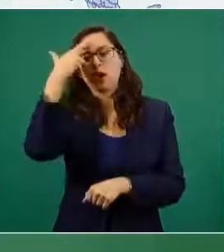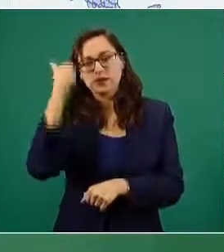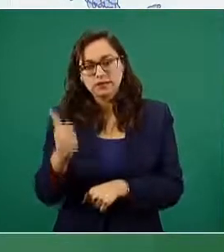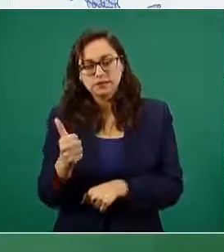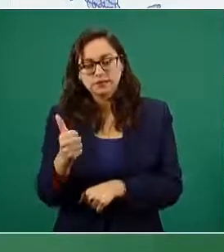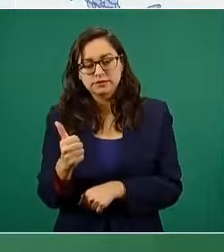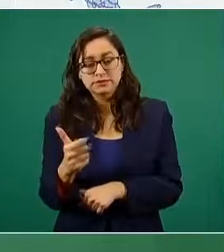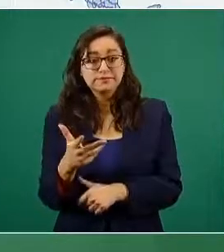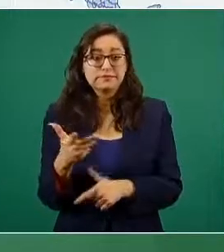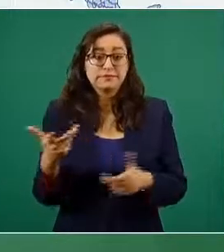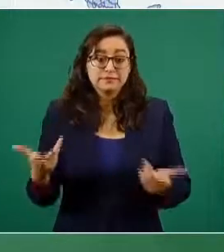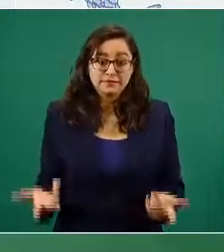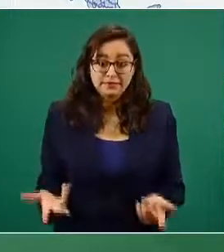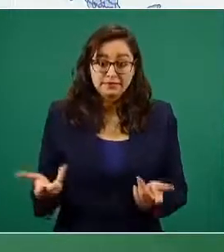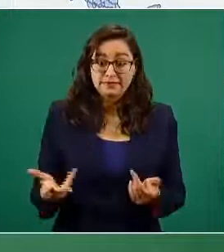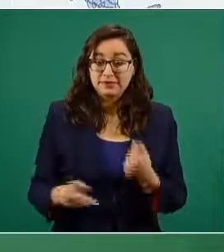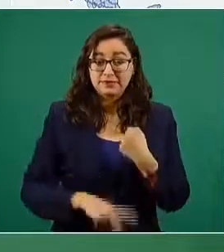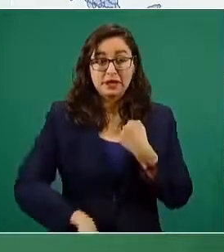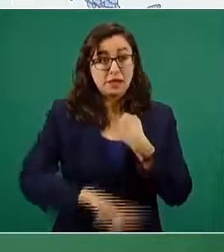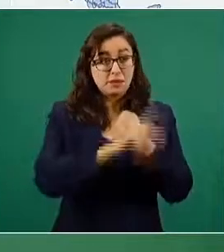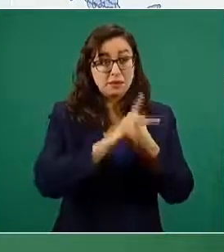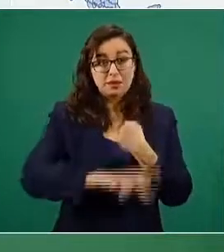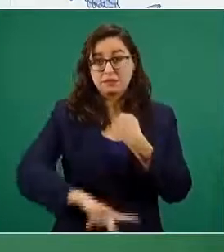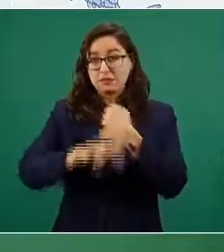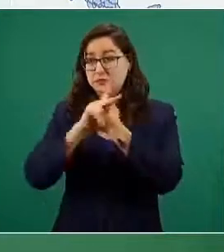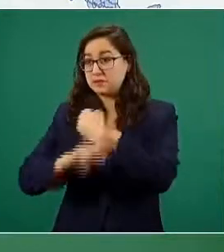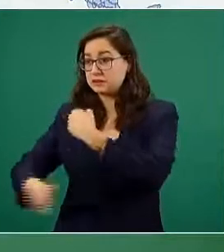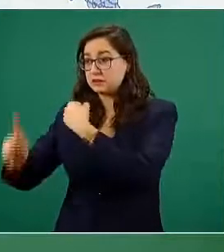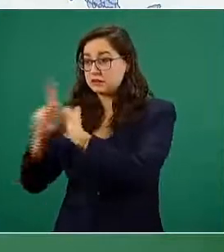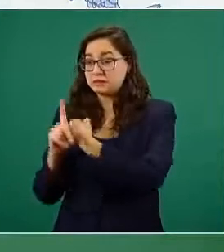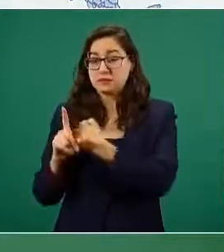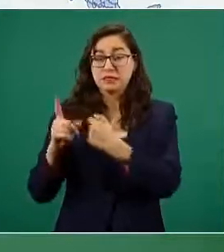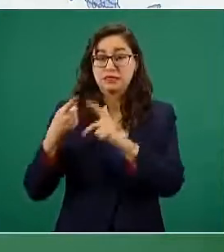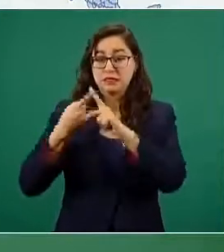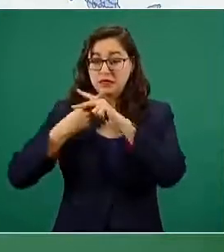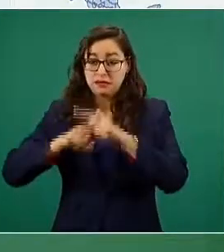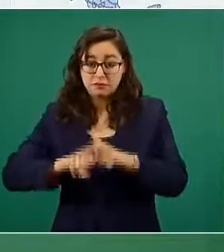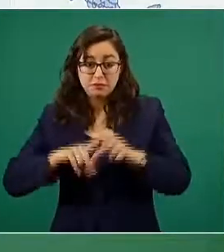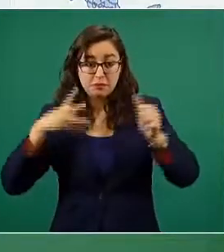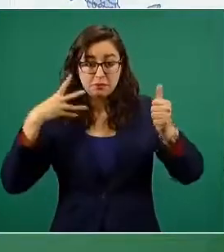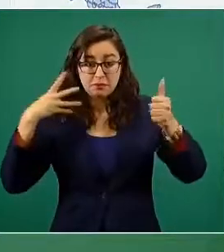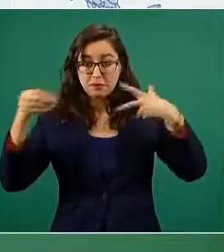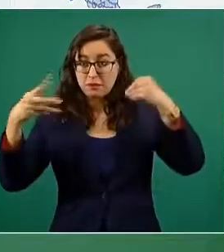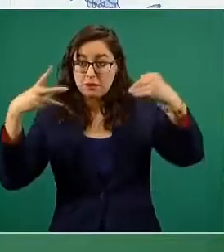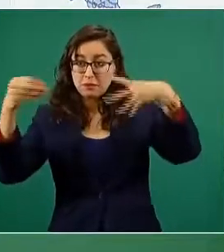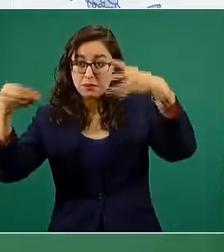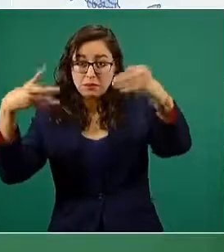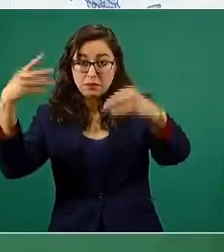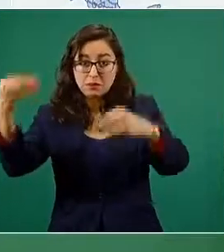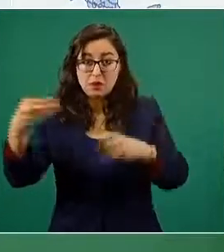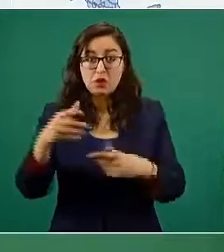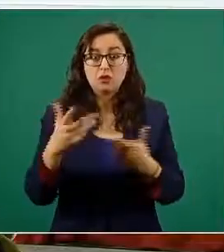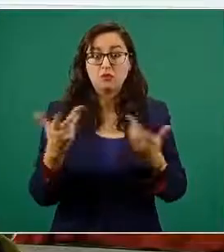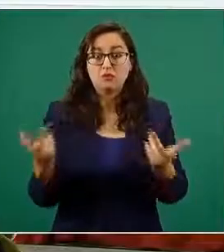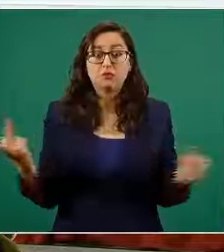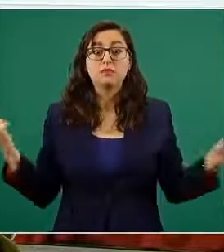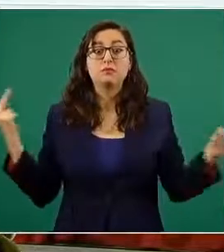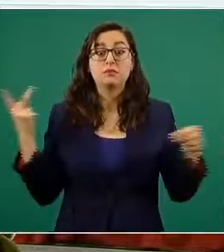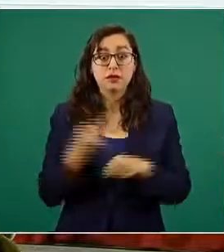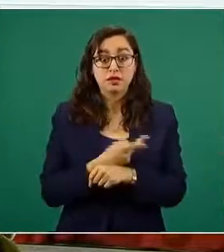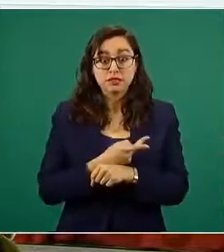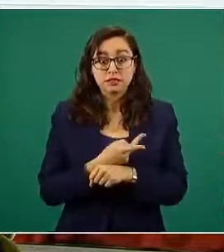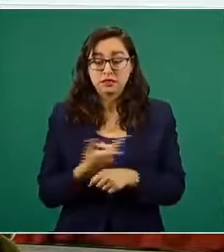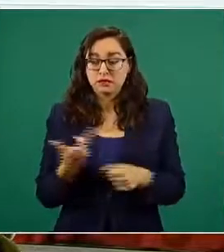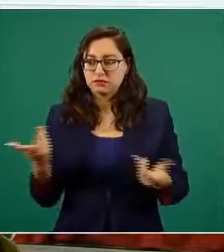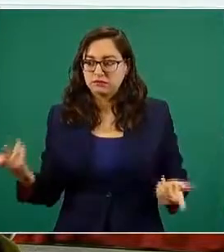difíciles que enfrentaron varios de los países que iniciaron con la epidemia de COVID fue la incapacidad de atender a